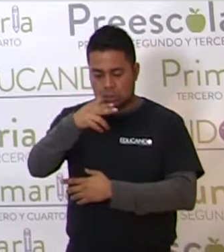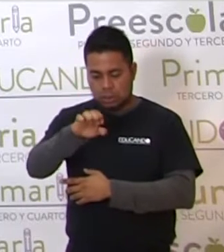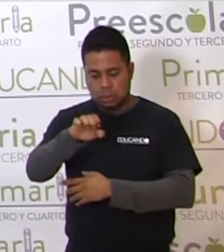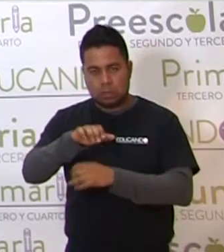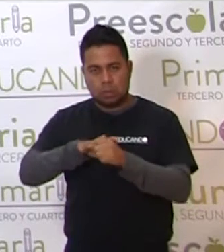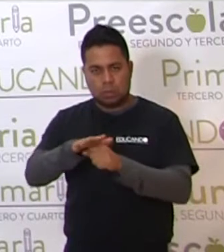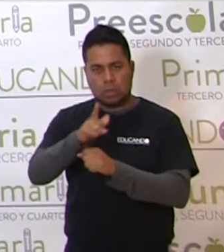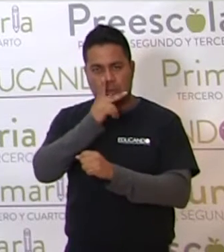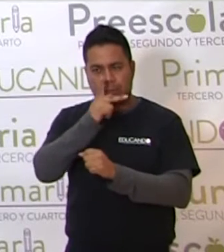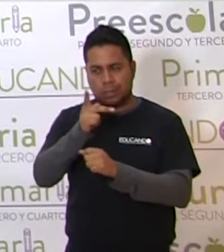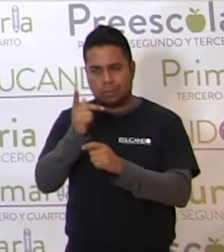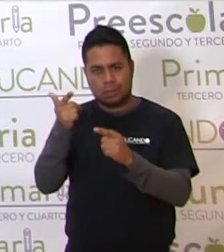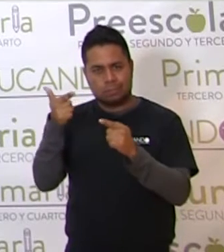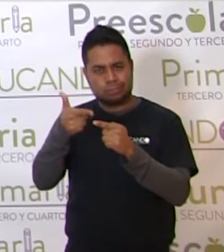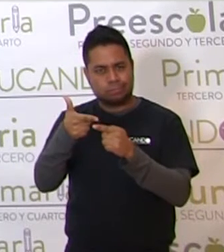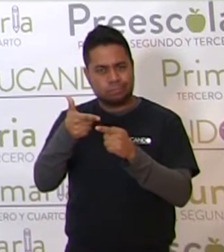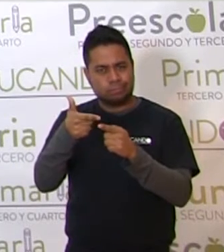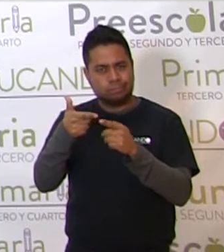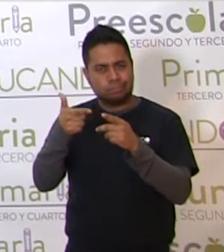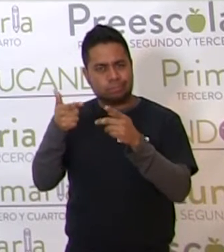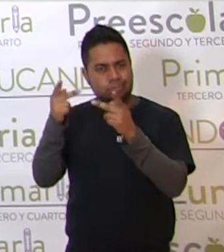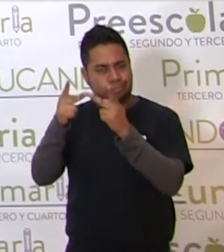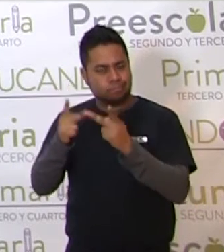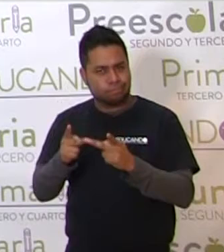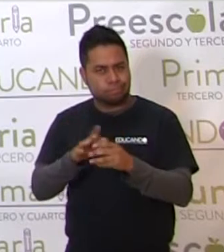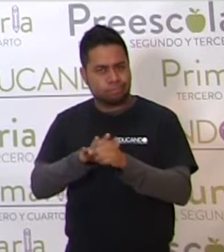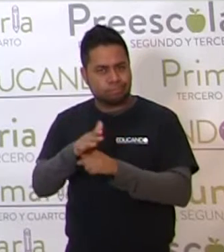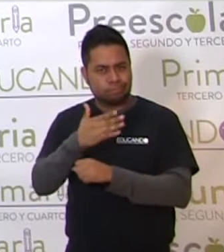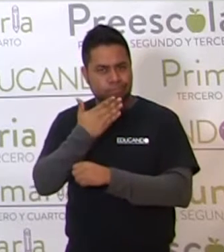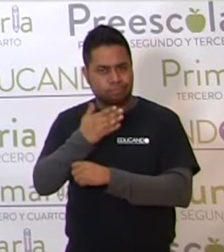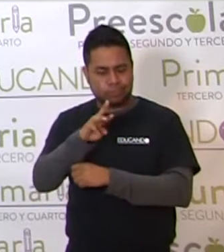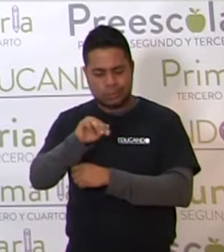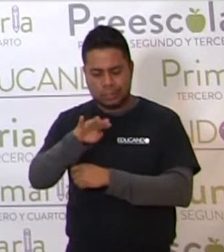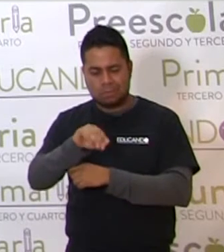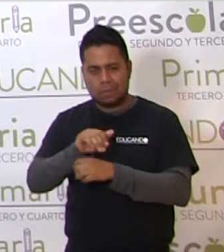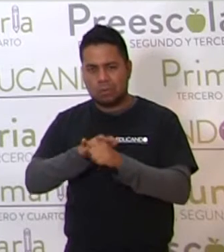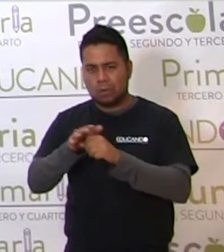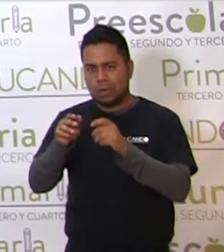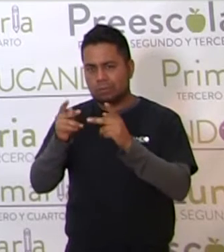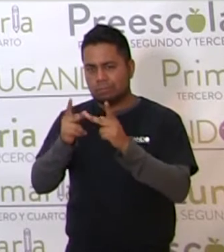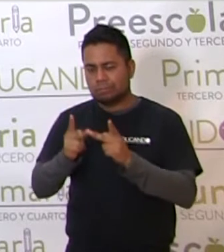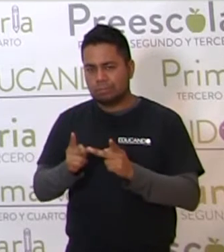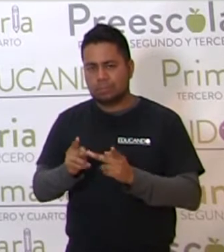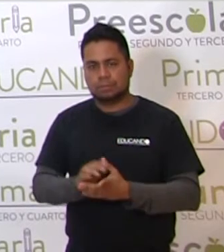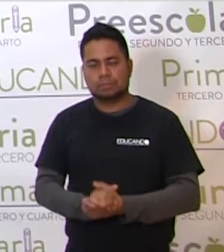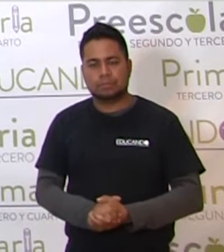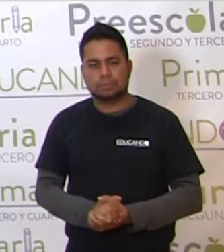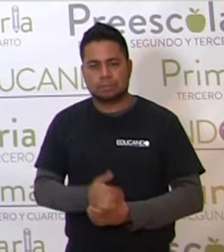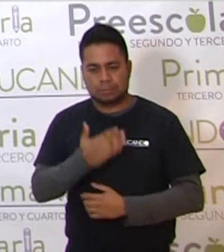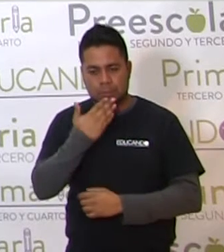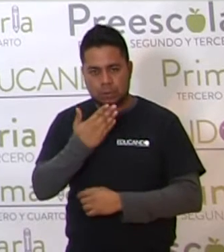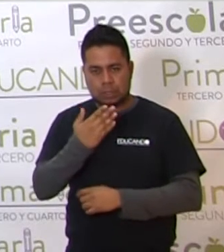que palabra puede rimar bien tenemos la palabra